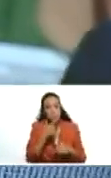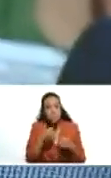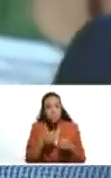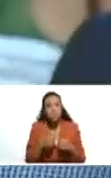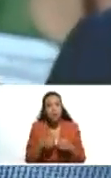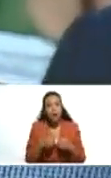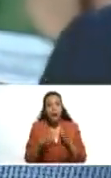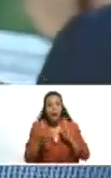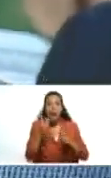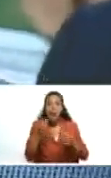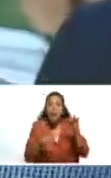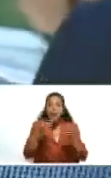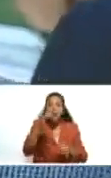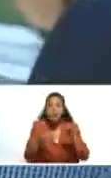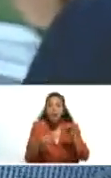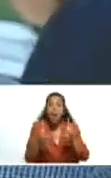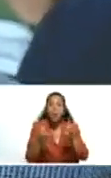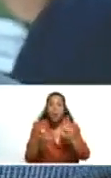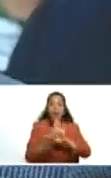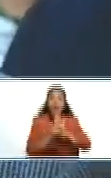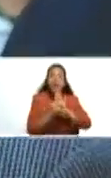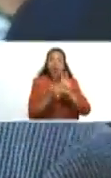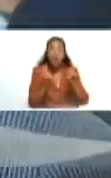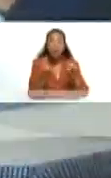Batallas legislativas por las nuevas leyes,